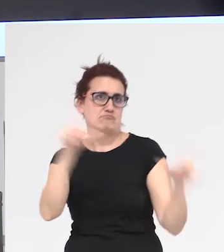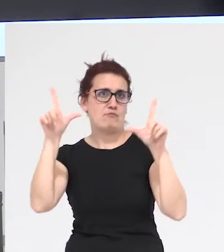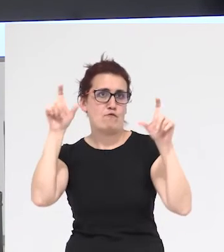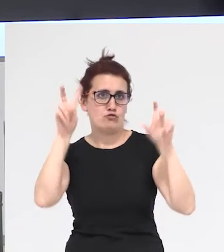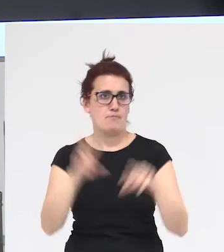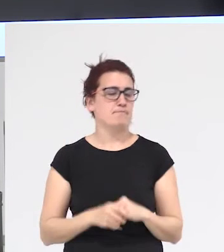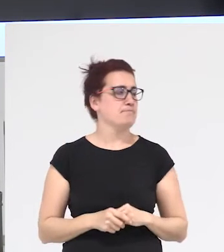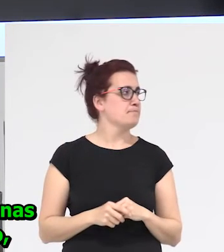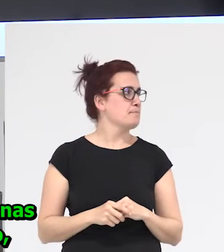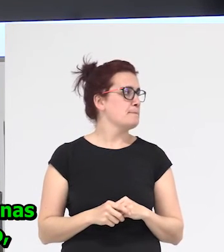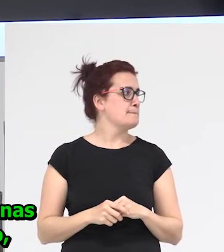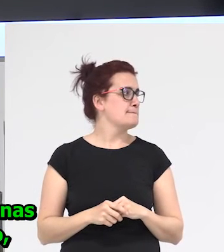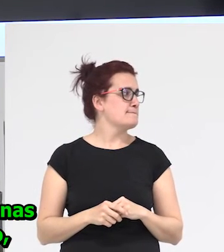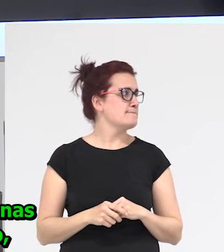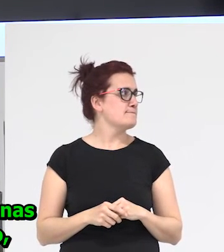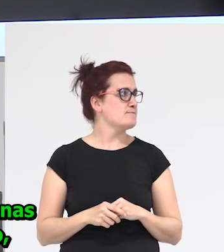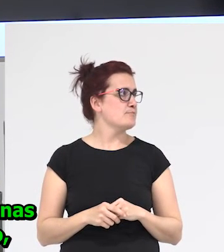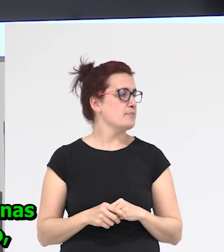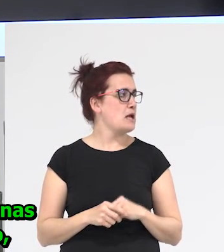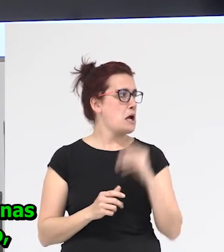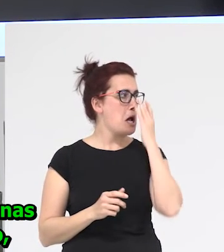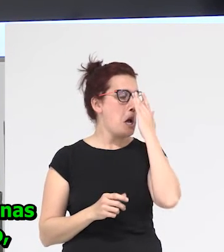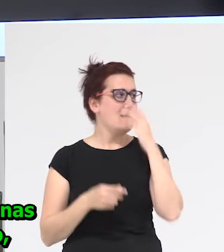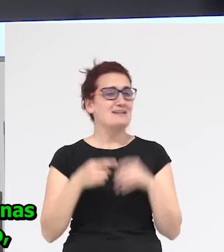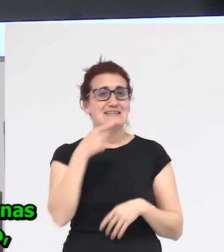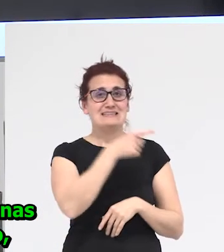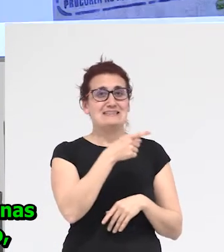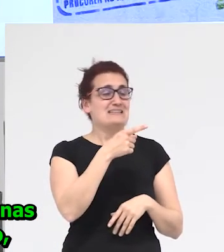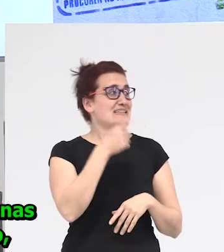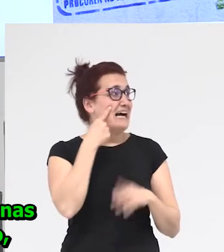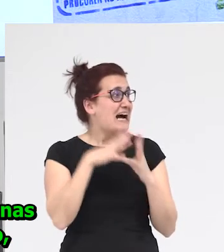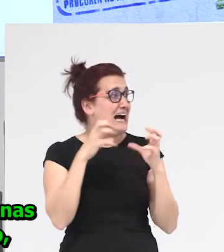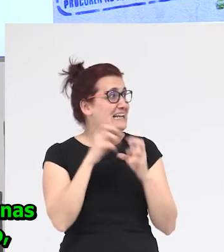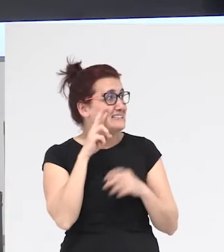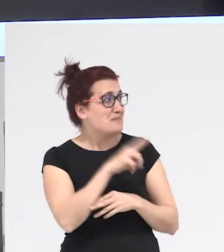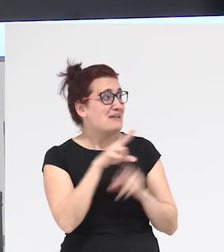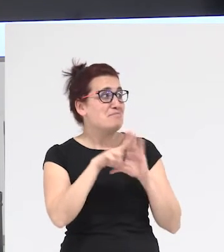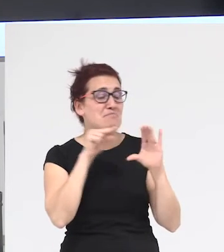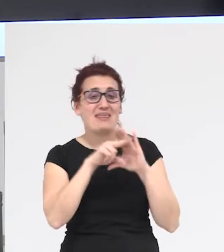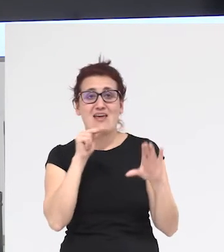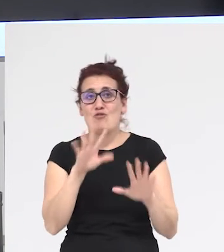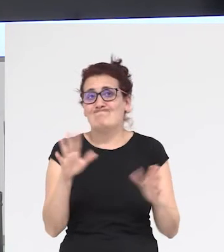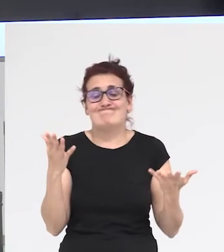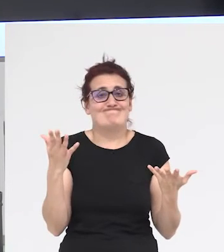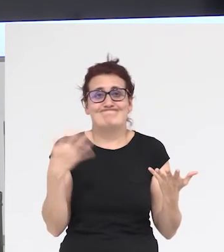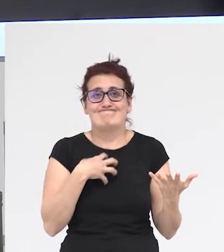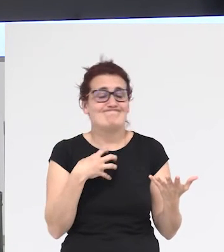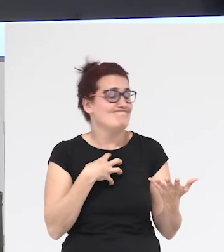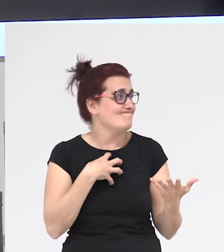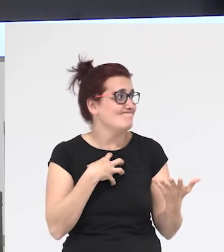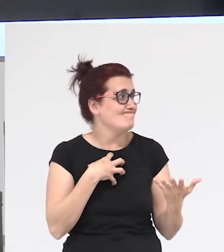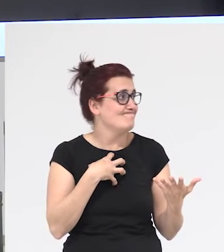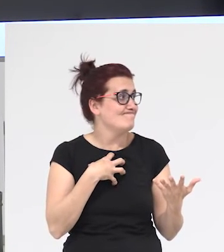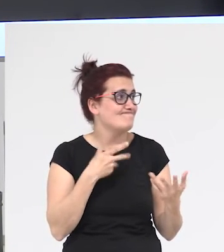esto. Acá, la verdad, me daban muchas ganas de que pudiéramos ver este video, pero